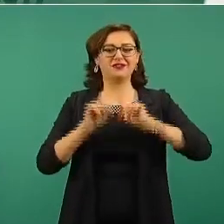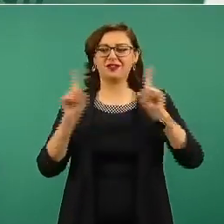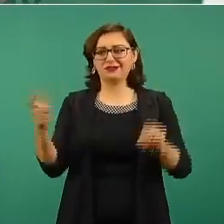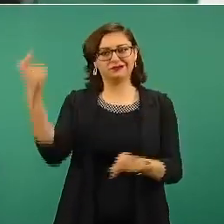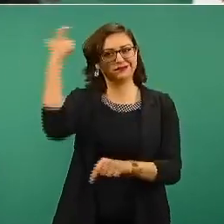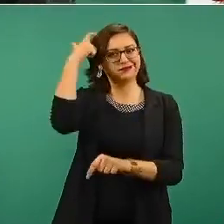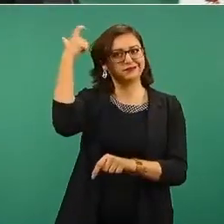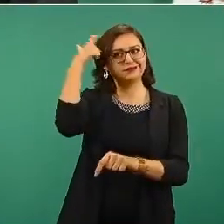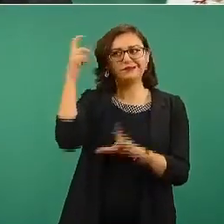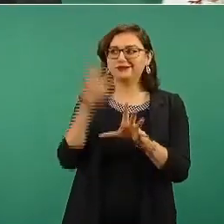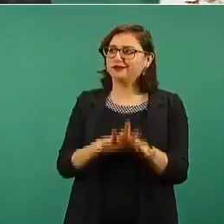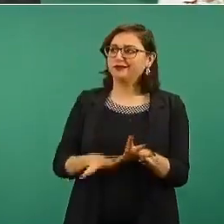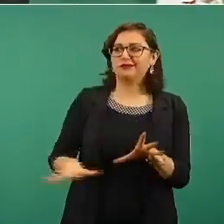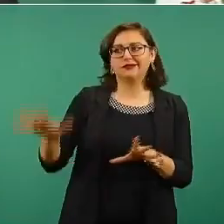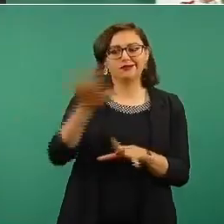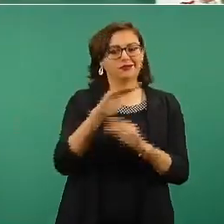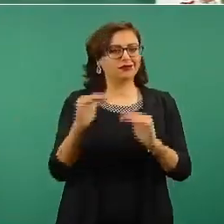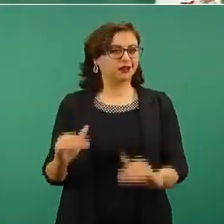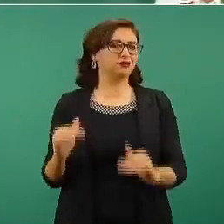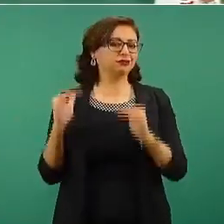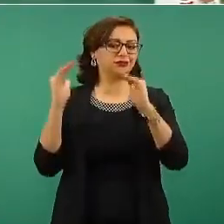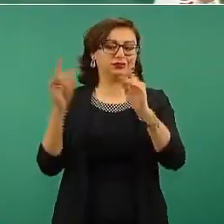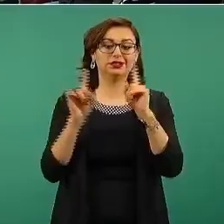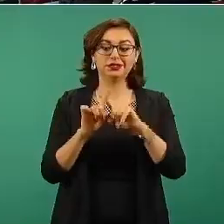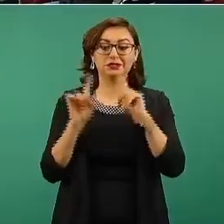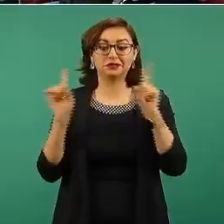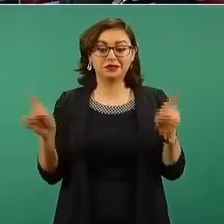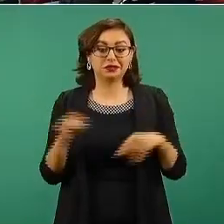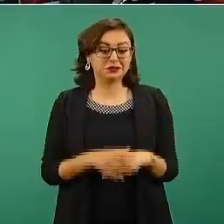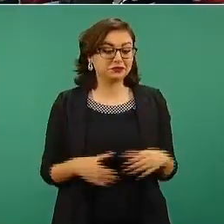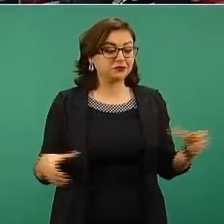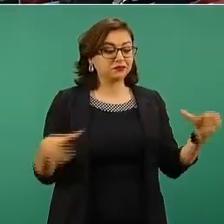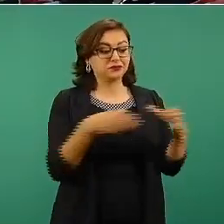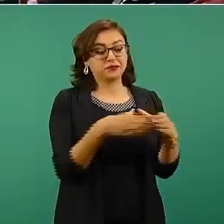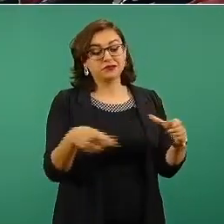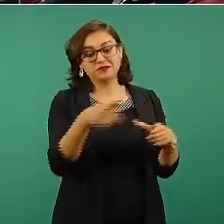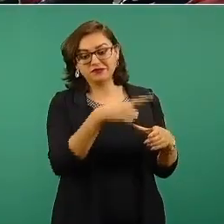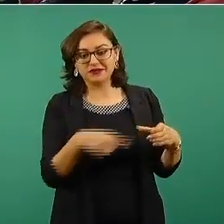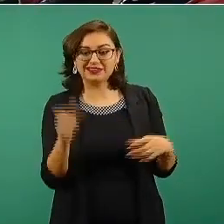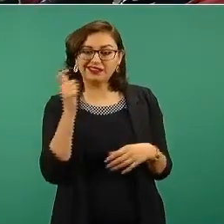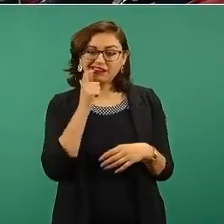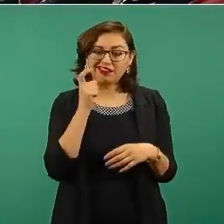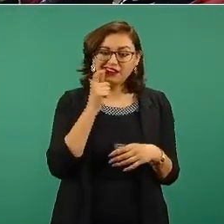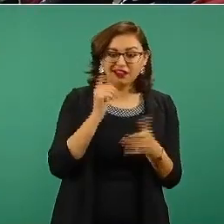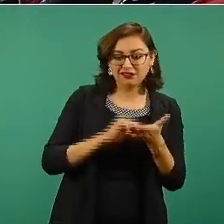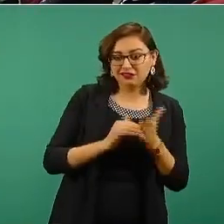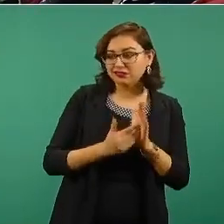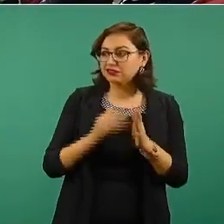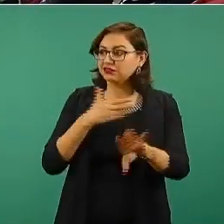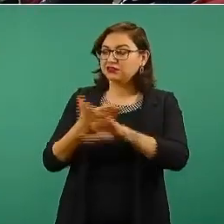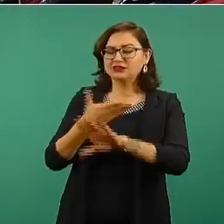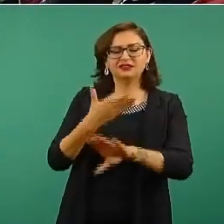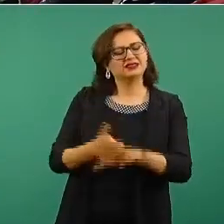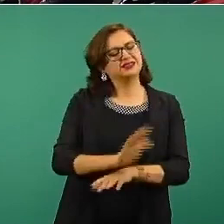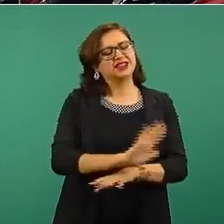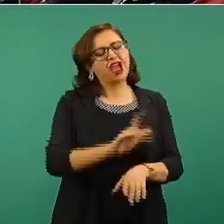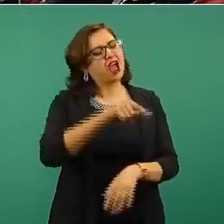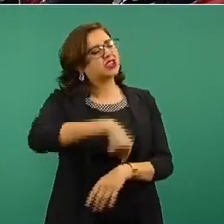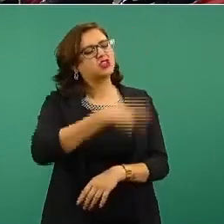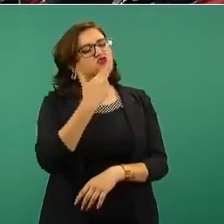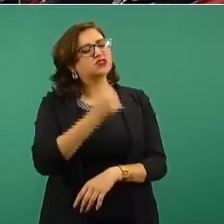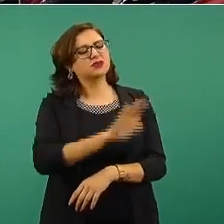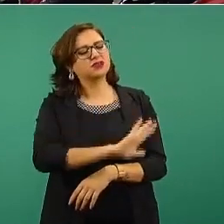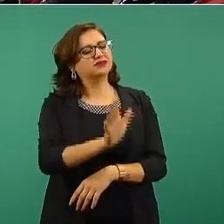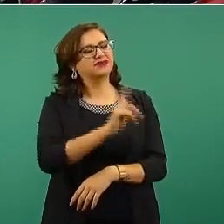Ya los publicistas que se vayan a otra parte, ya aquí es distinto, eso no va a